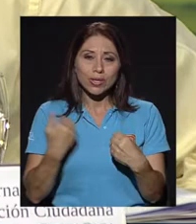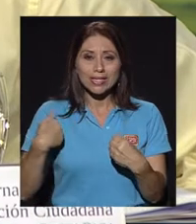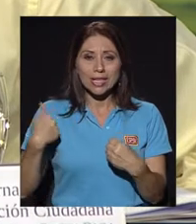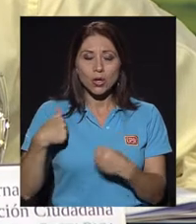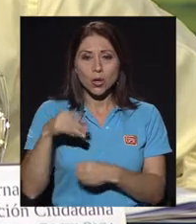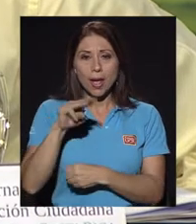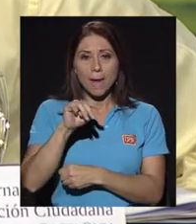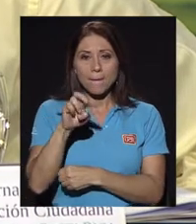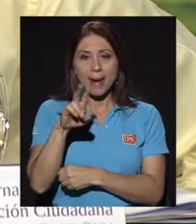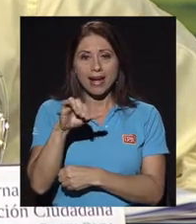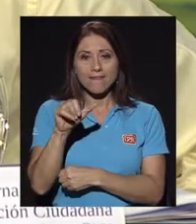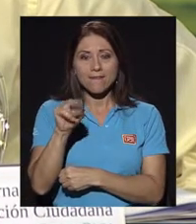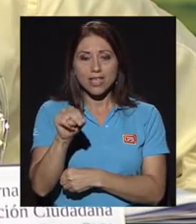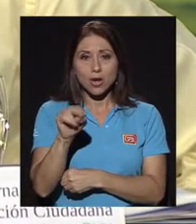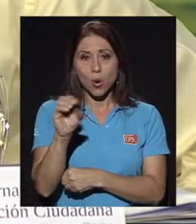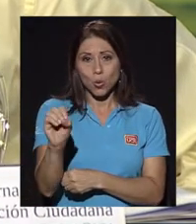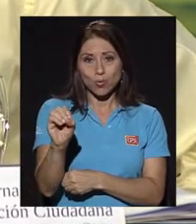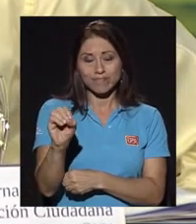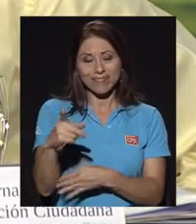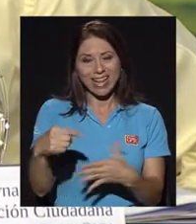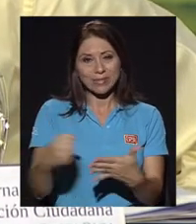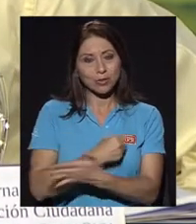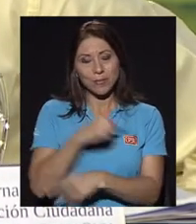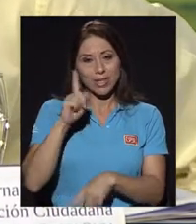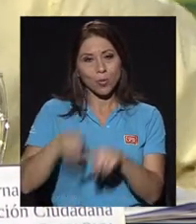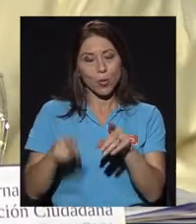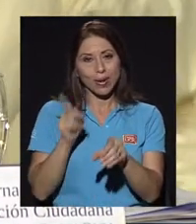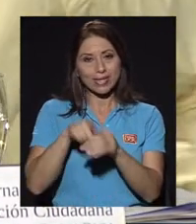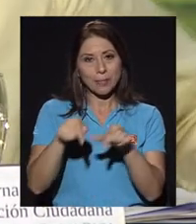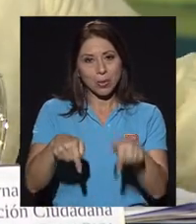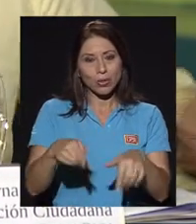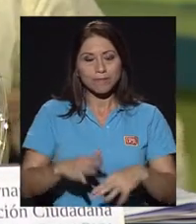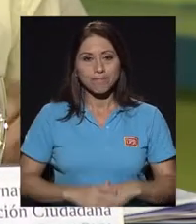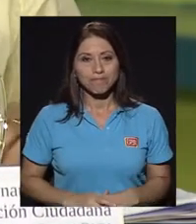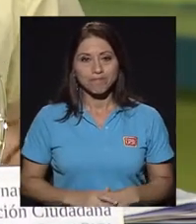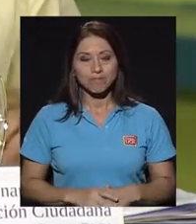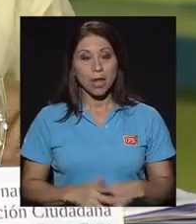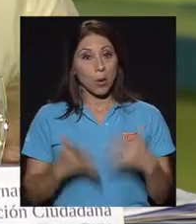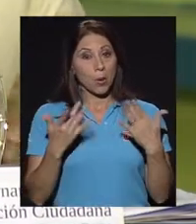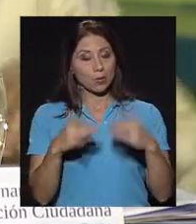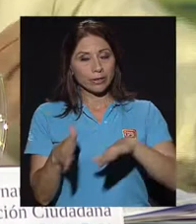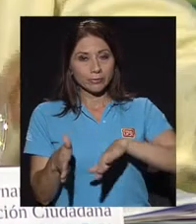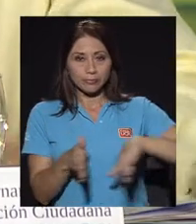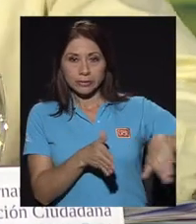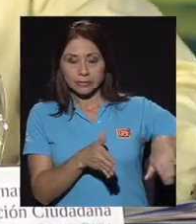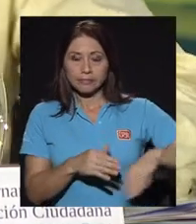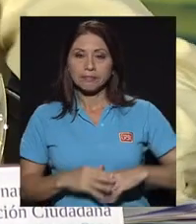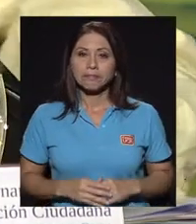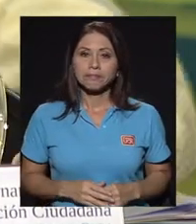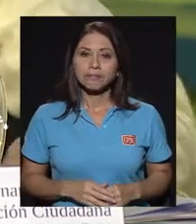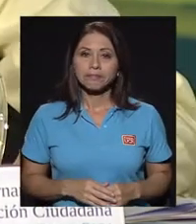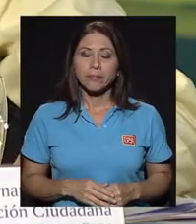del señor Marvin Orucú, que lastimosamente hoy no pudo participar. Bueno, para entrar en materia,